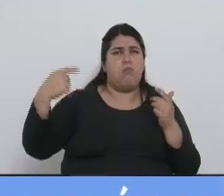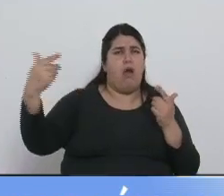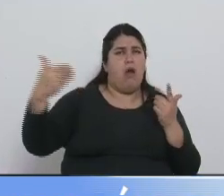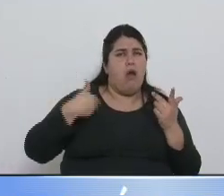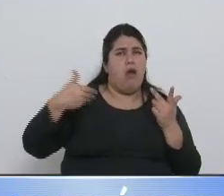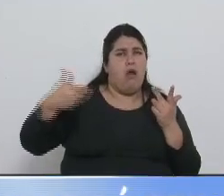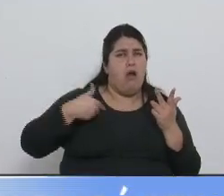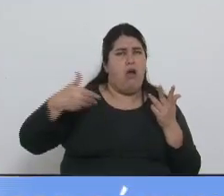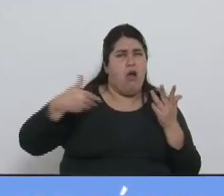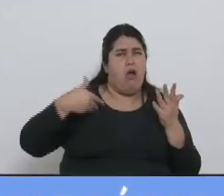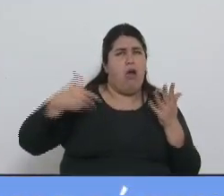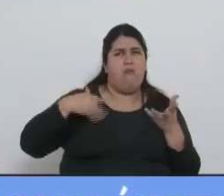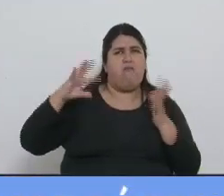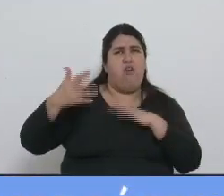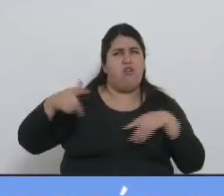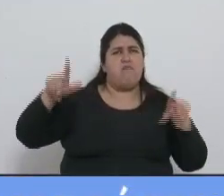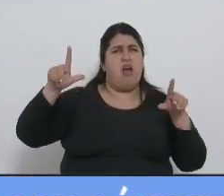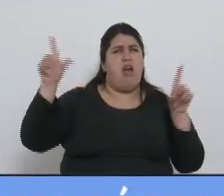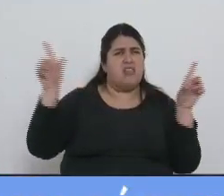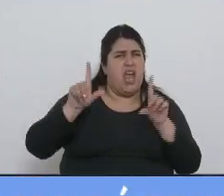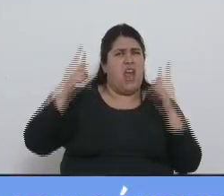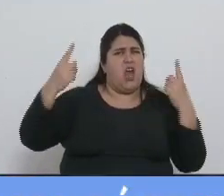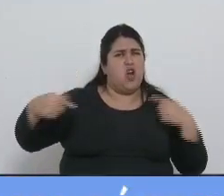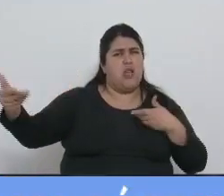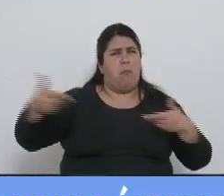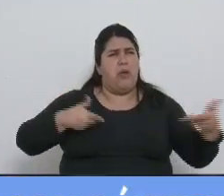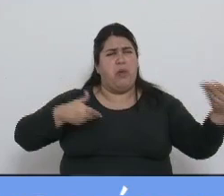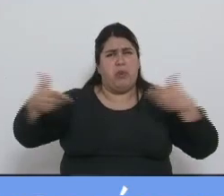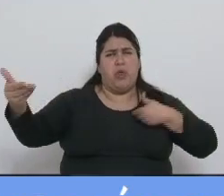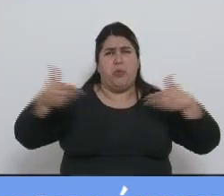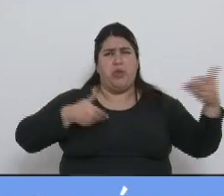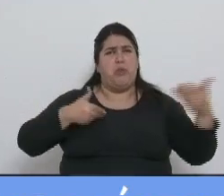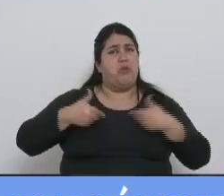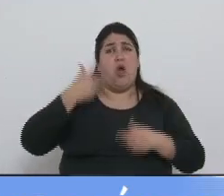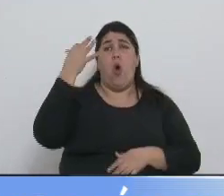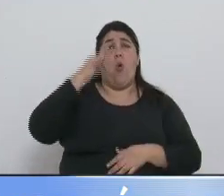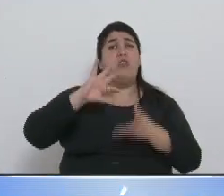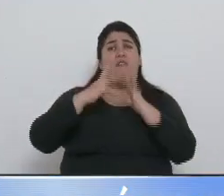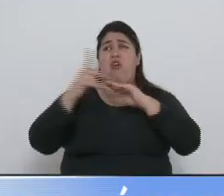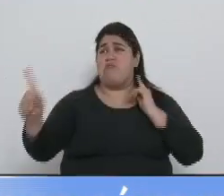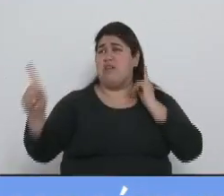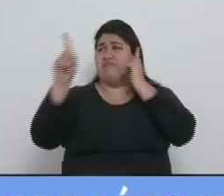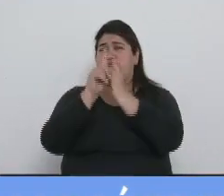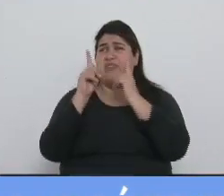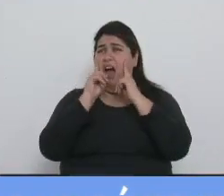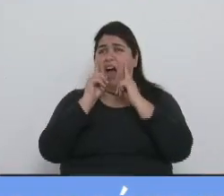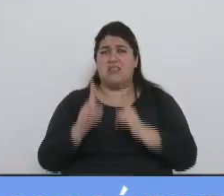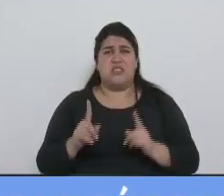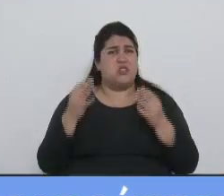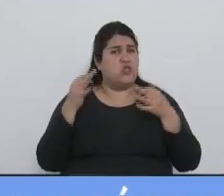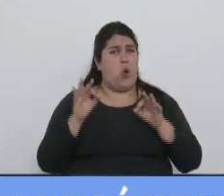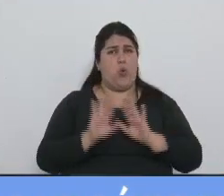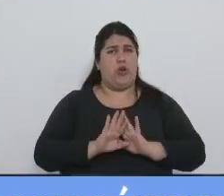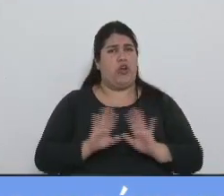de diferentes medios. Pero lo único que hicimos fue escucharlos y atender la necesidad